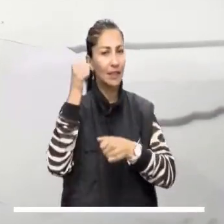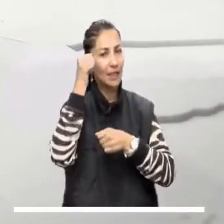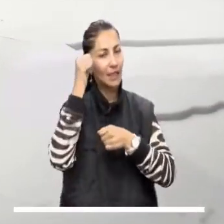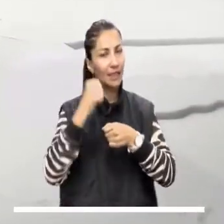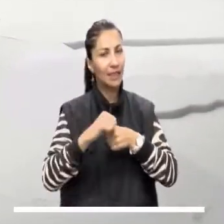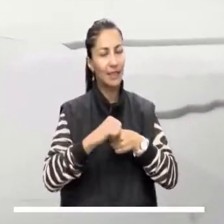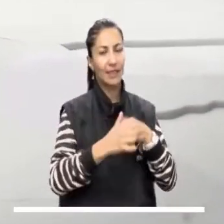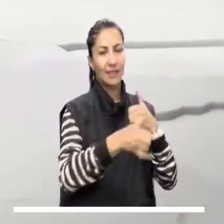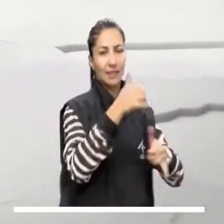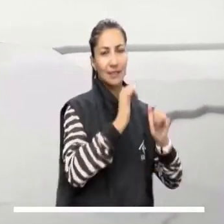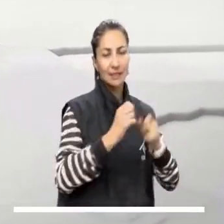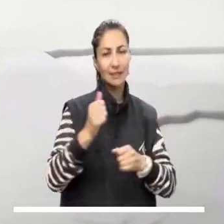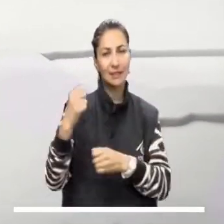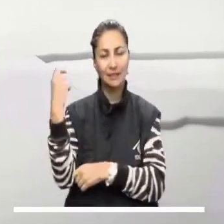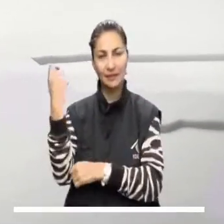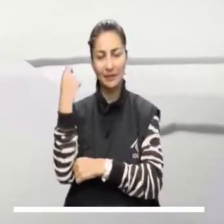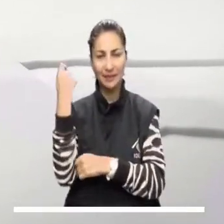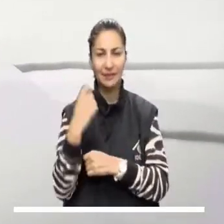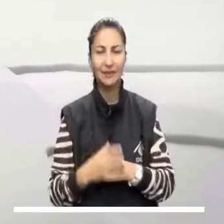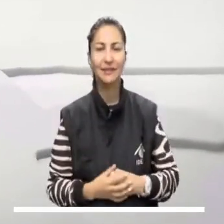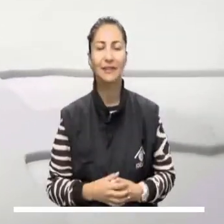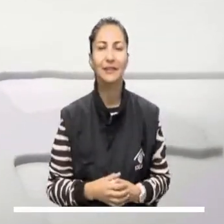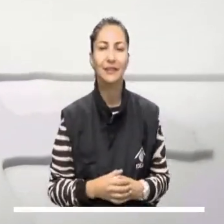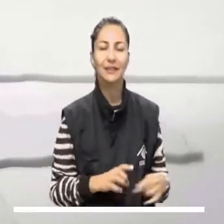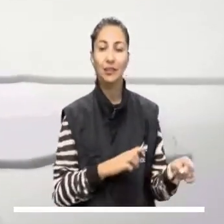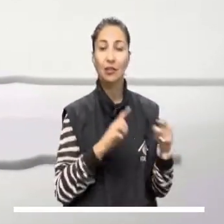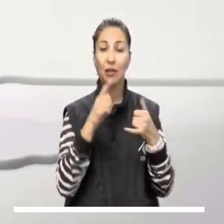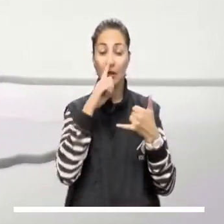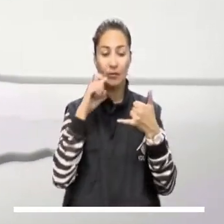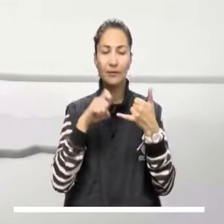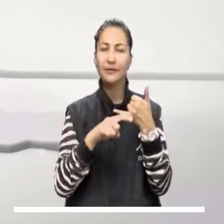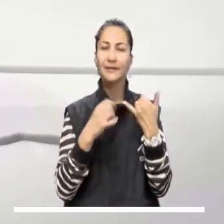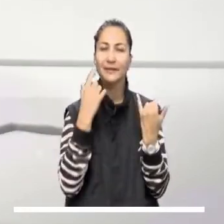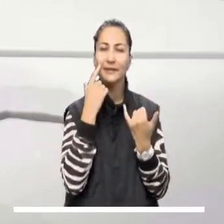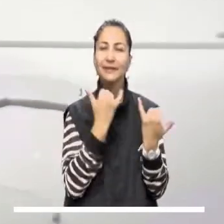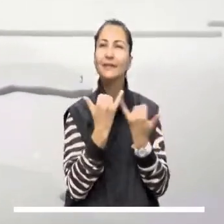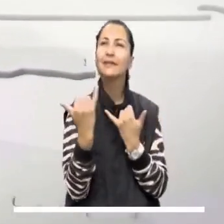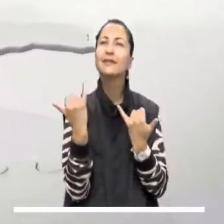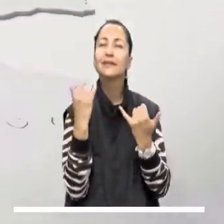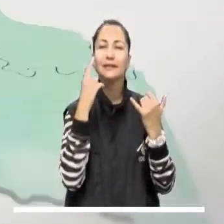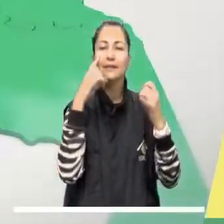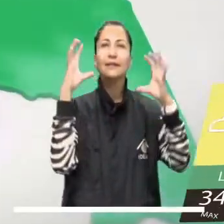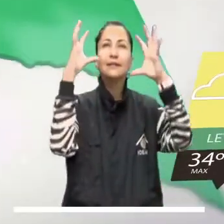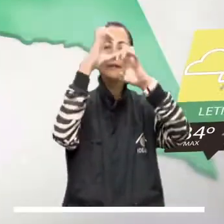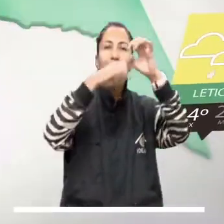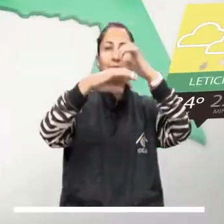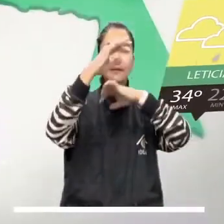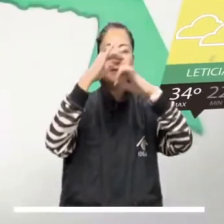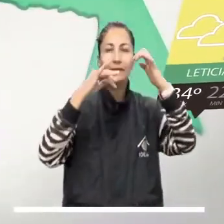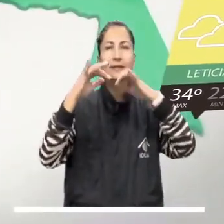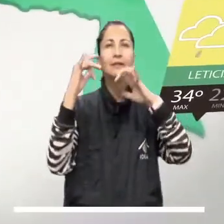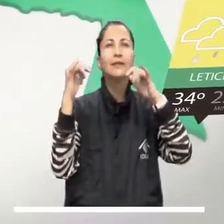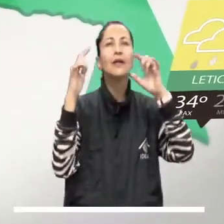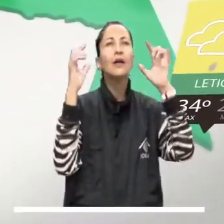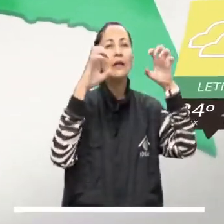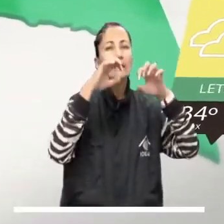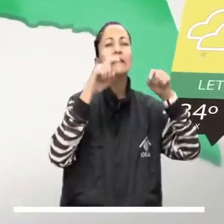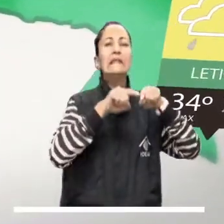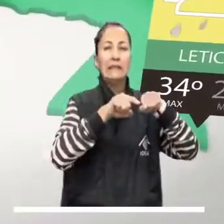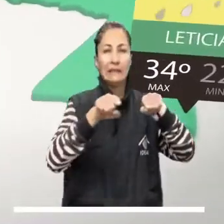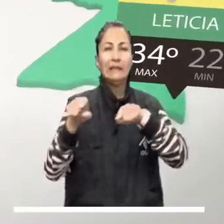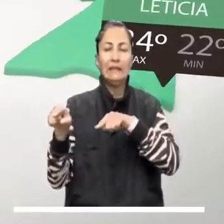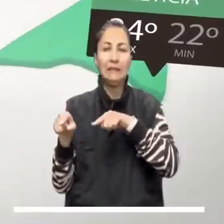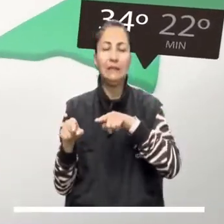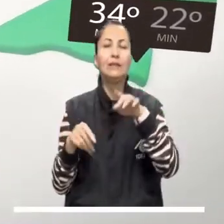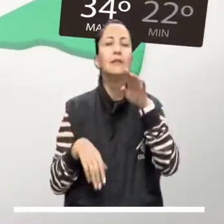en Vichada, centro de Arauca, Casanare y Meta. En la Amazonía se calcula que se mantengan las condiciones